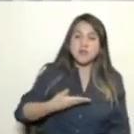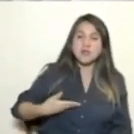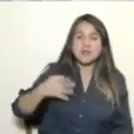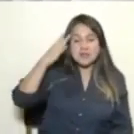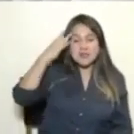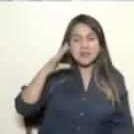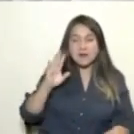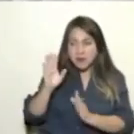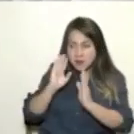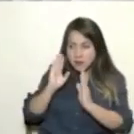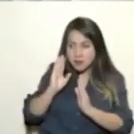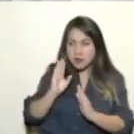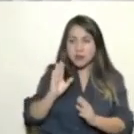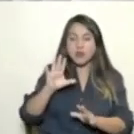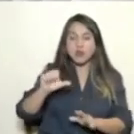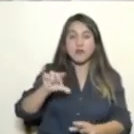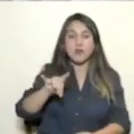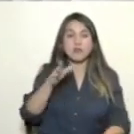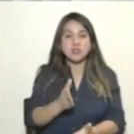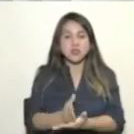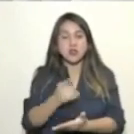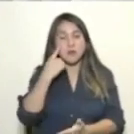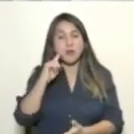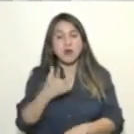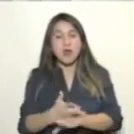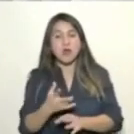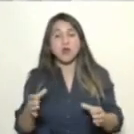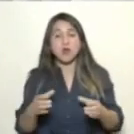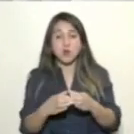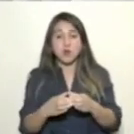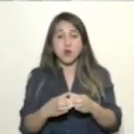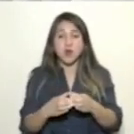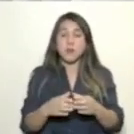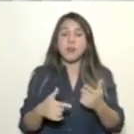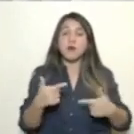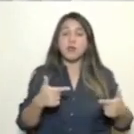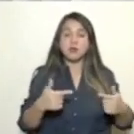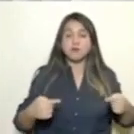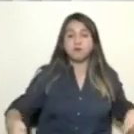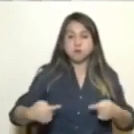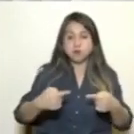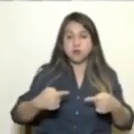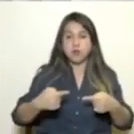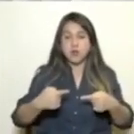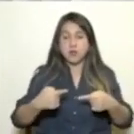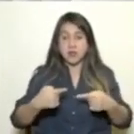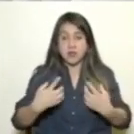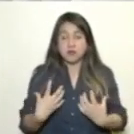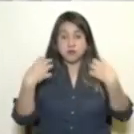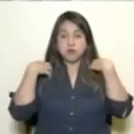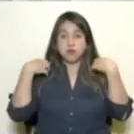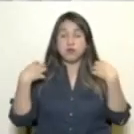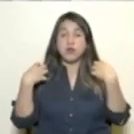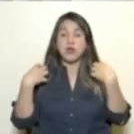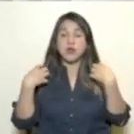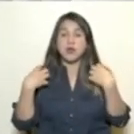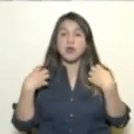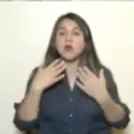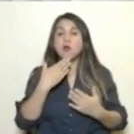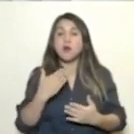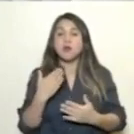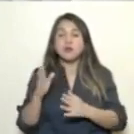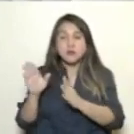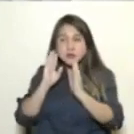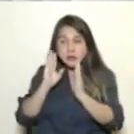tiene que tomar definiciones, pero va a haber una oposición dispuesta a asumir las responsabilidades una vez que se